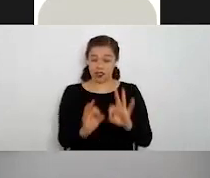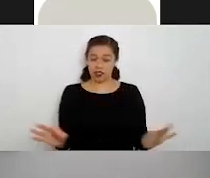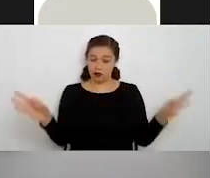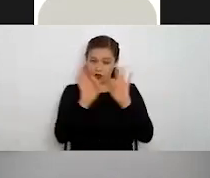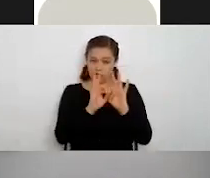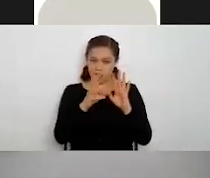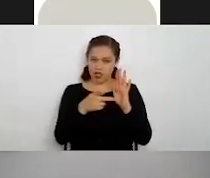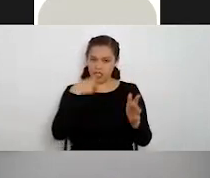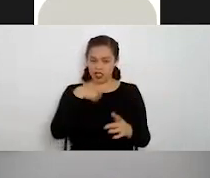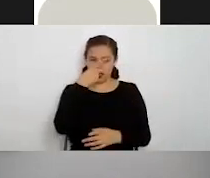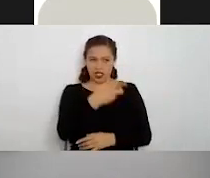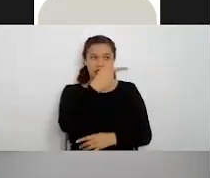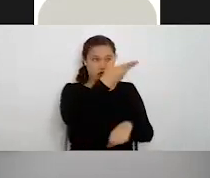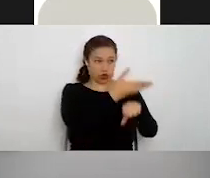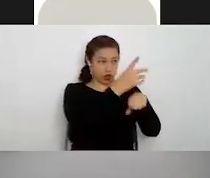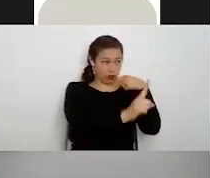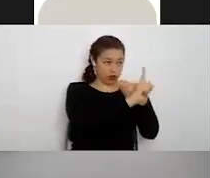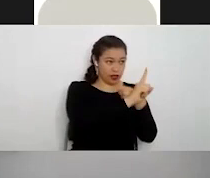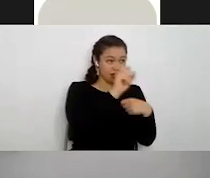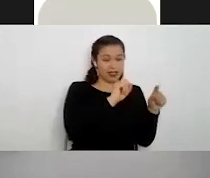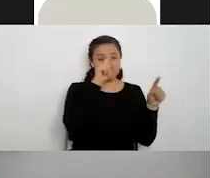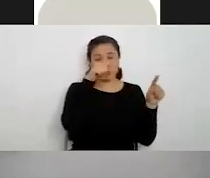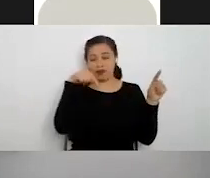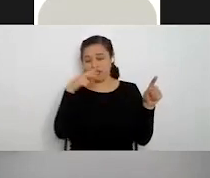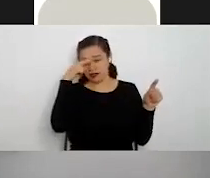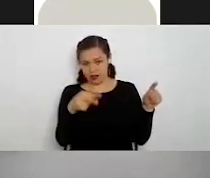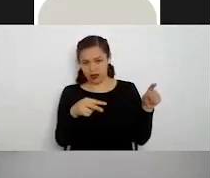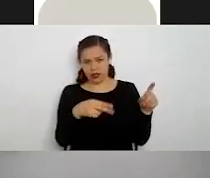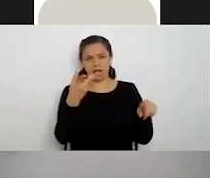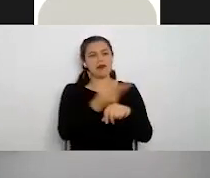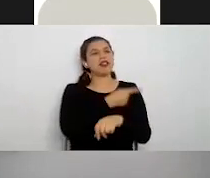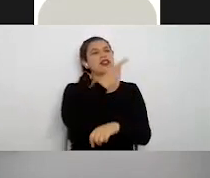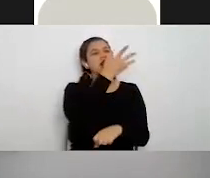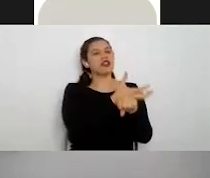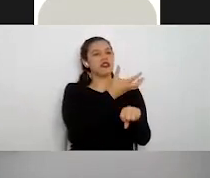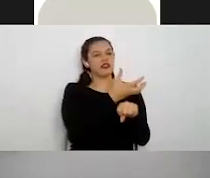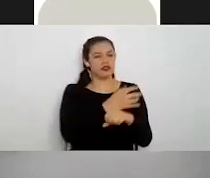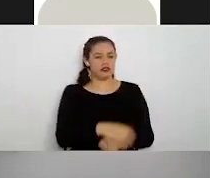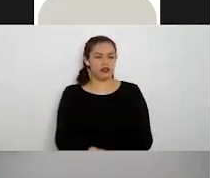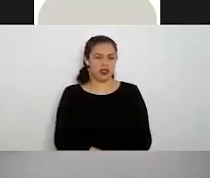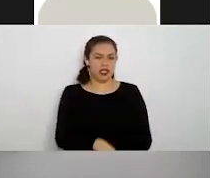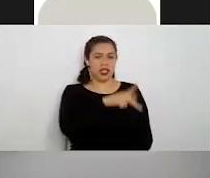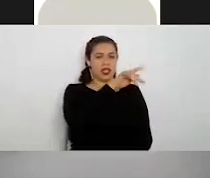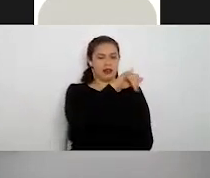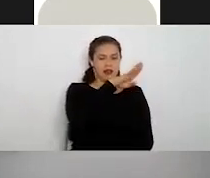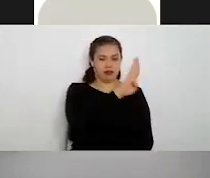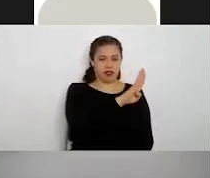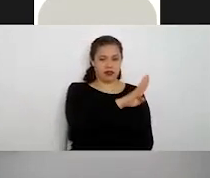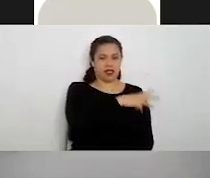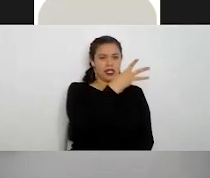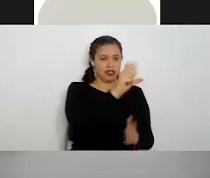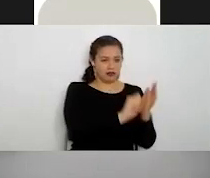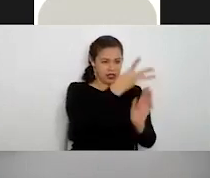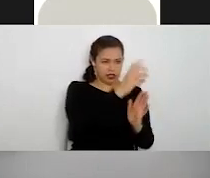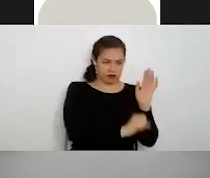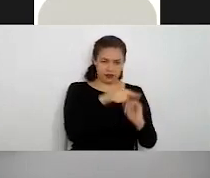ella. Entonces, ¿qué ha pasado con Estados Unidos? Estados Unidos el PIB, que ahí lo miden trimestralmente, igual que en